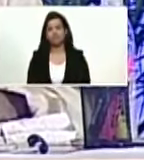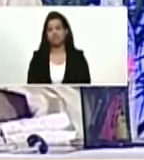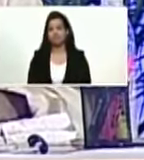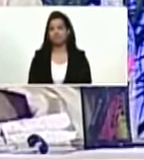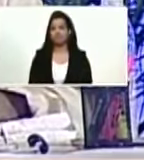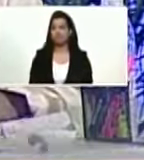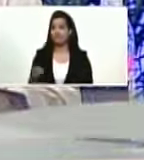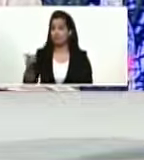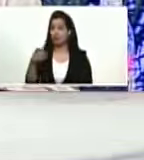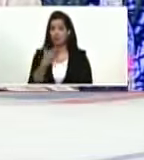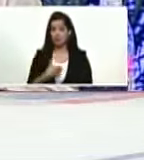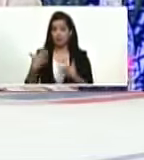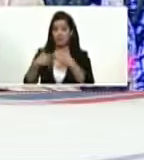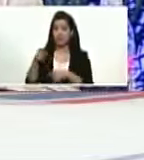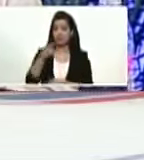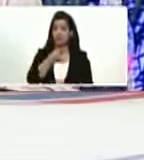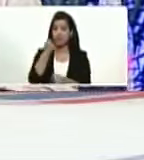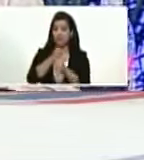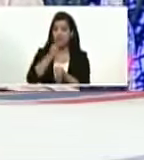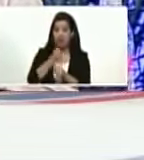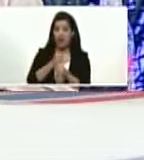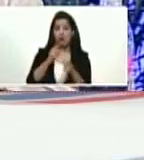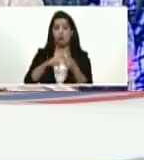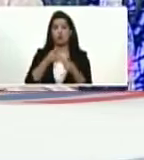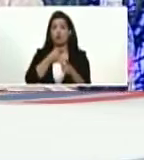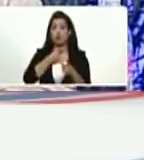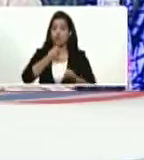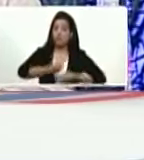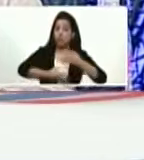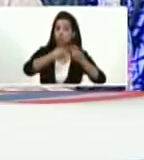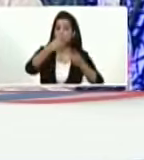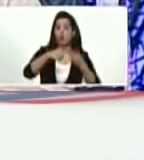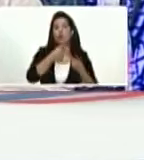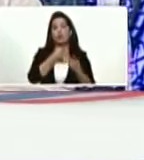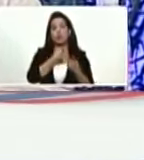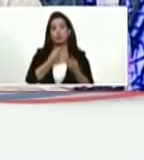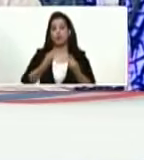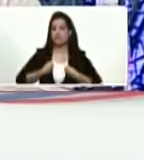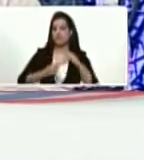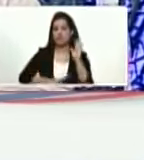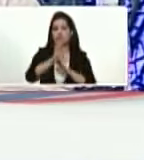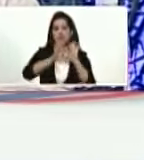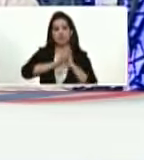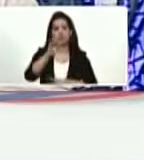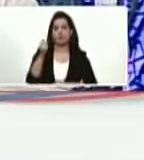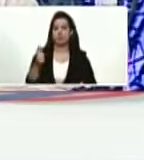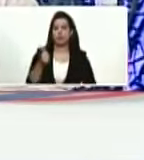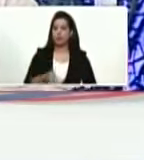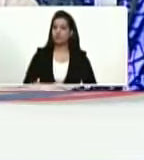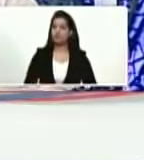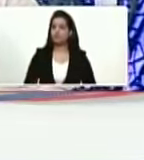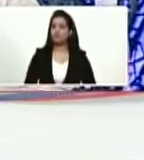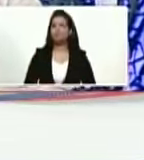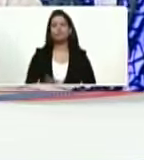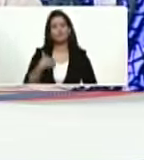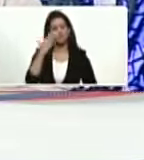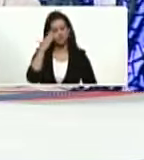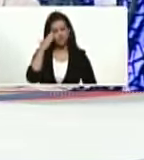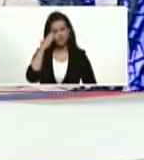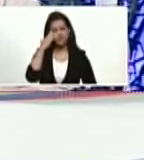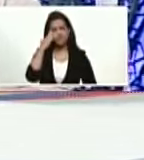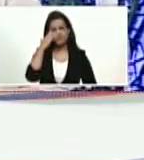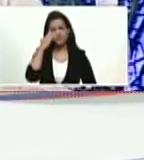Aliados naturales del trabajo, de la producción, de la vida. En todo caso, somos muy severos